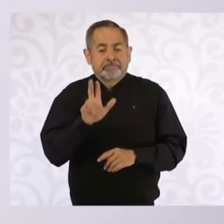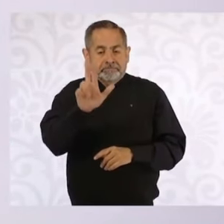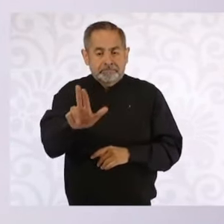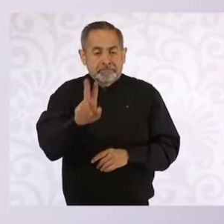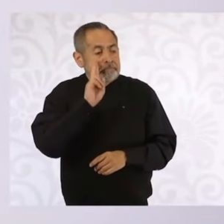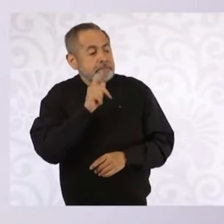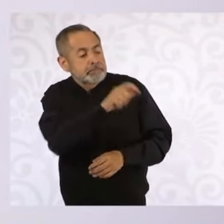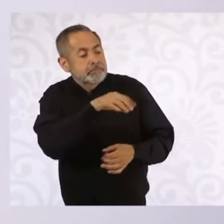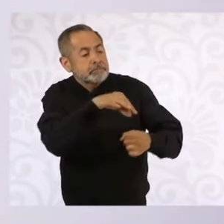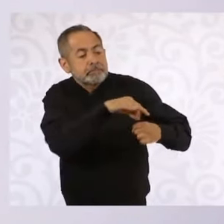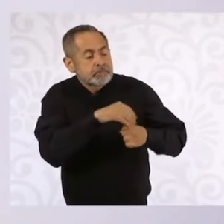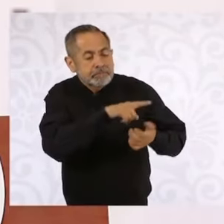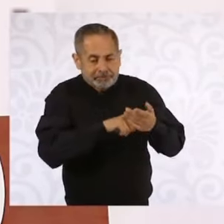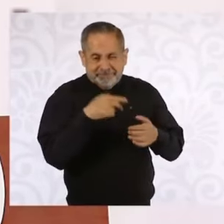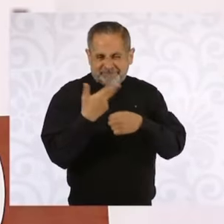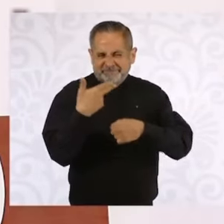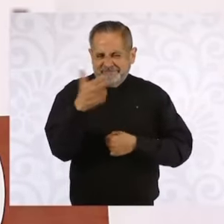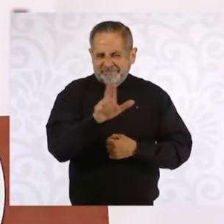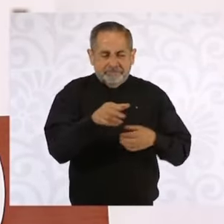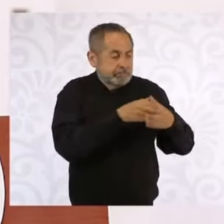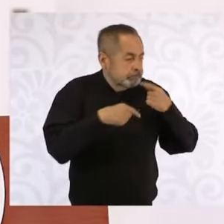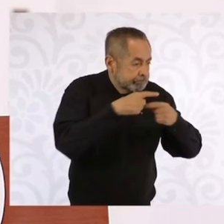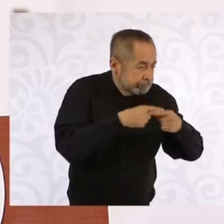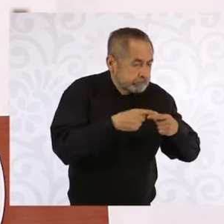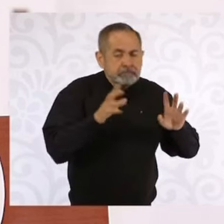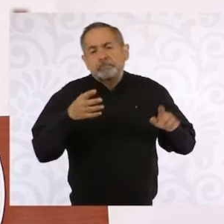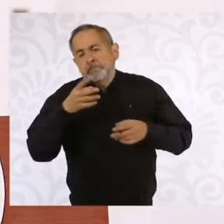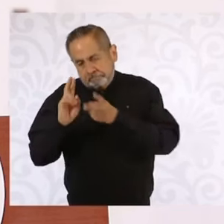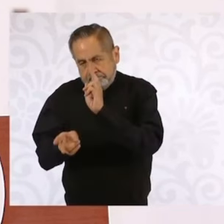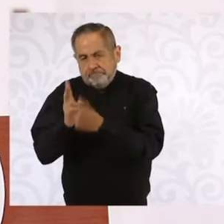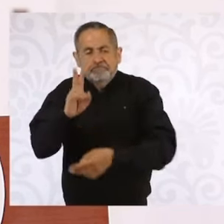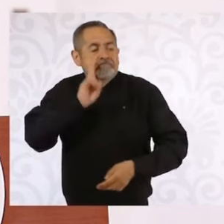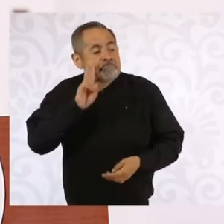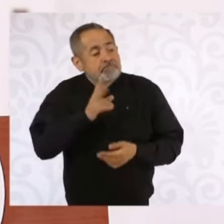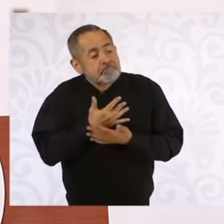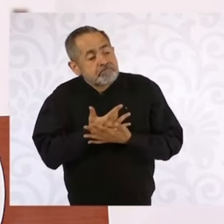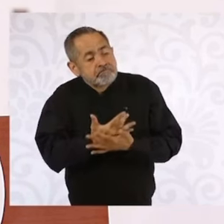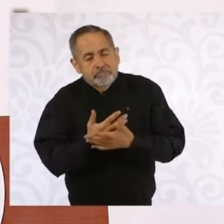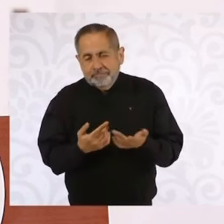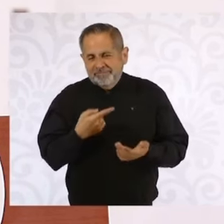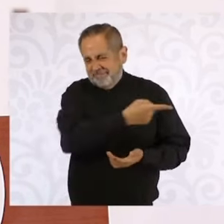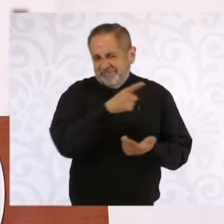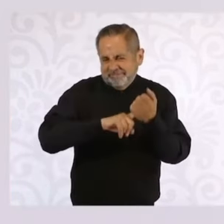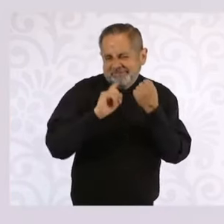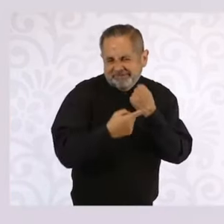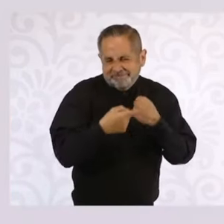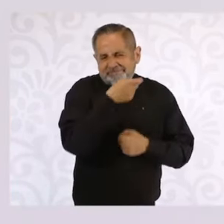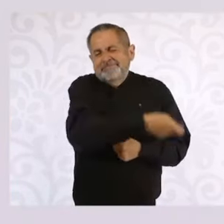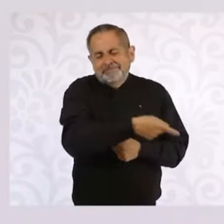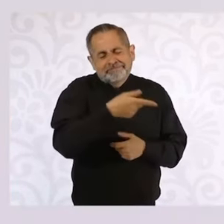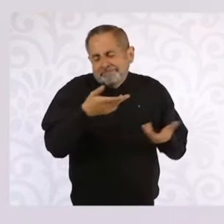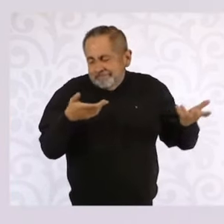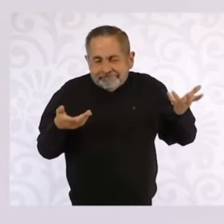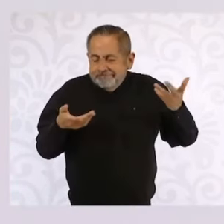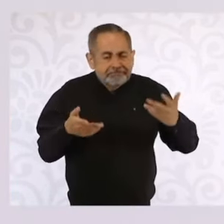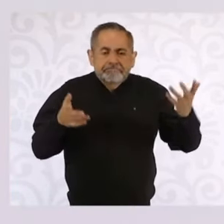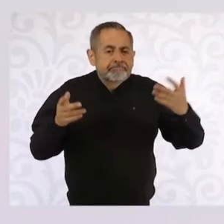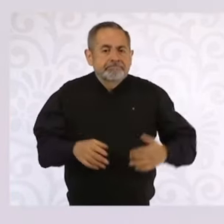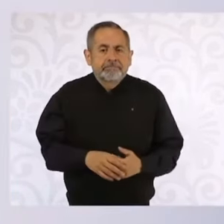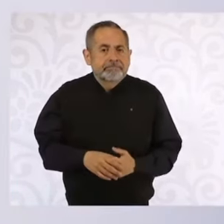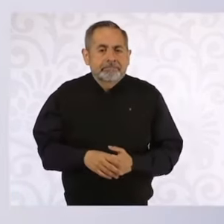ministras y los ministros. Y sobre eso ya platicaremos la próxima semana. Pero ese es el fondo. Y